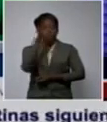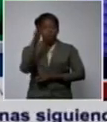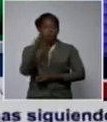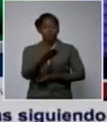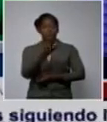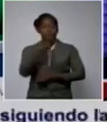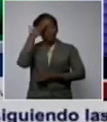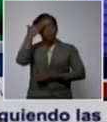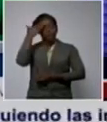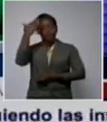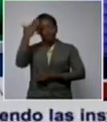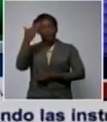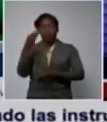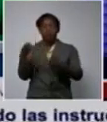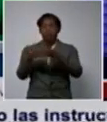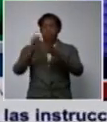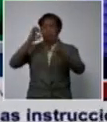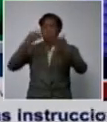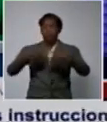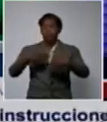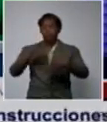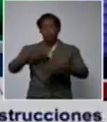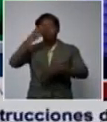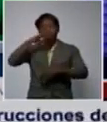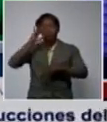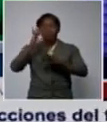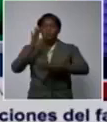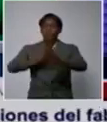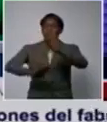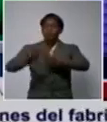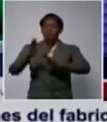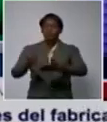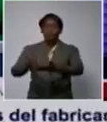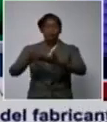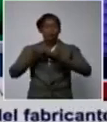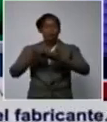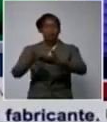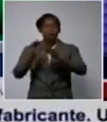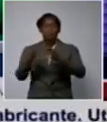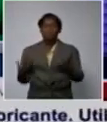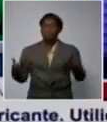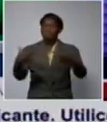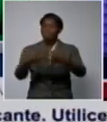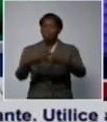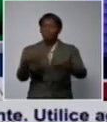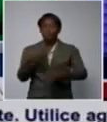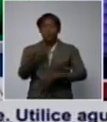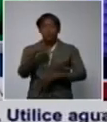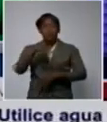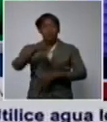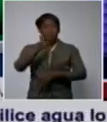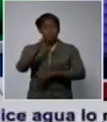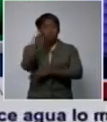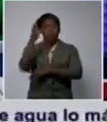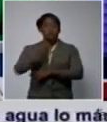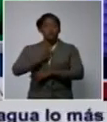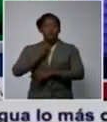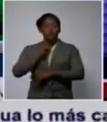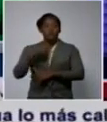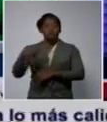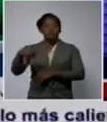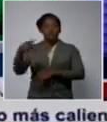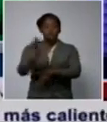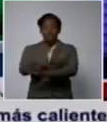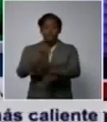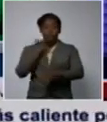de Cuba, su generosidad y su humanidad, con la esperanza de volver aquí algún día, cuando todos nos hayamos olvidado de